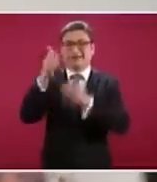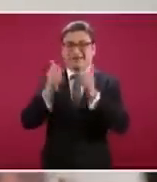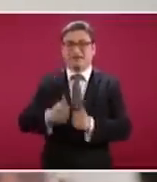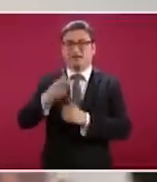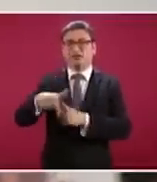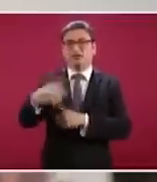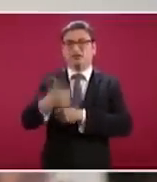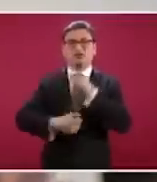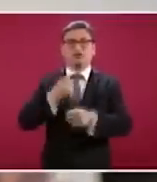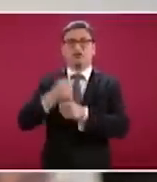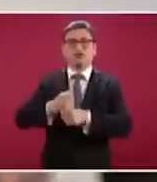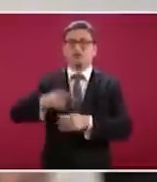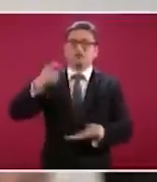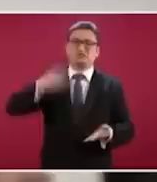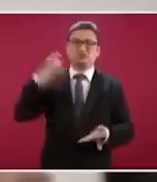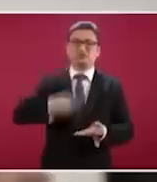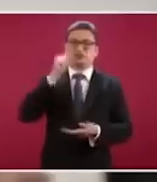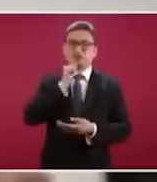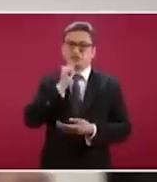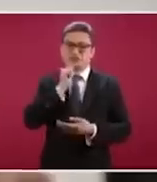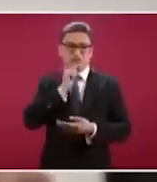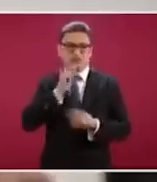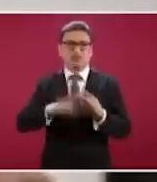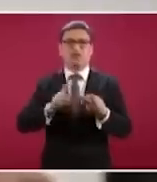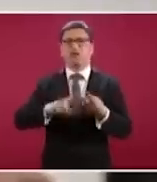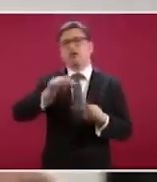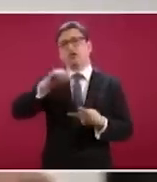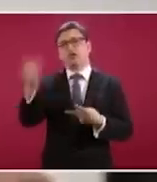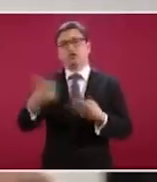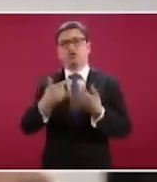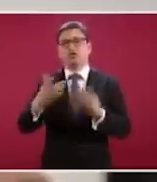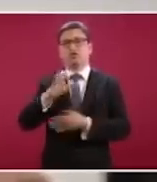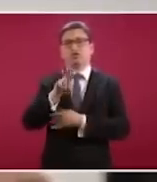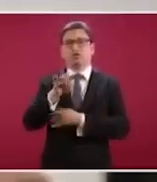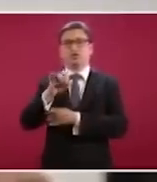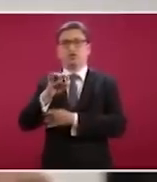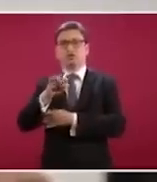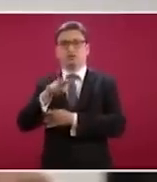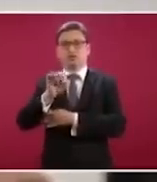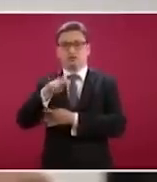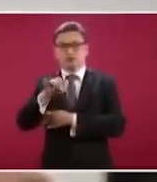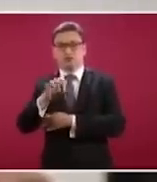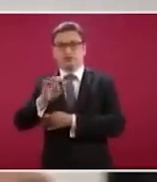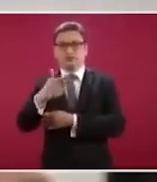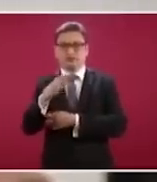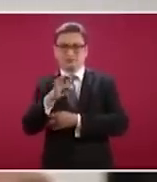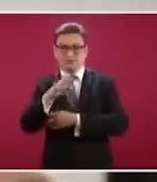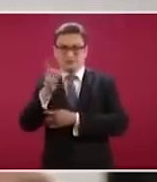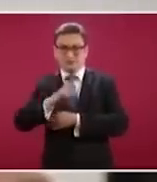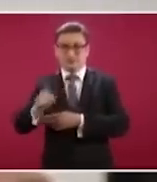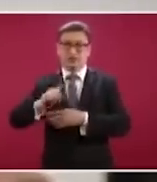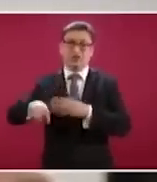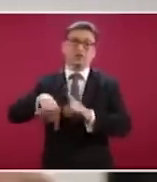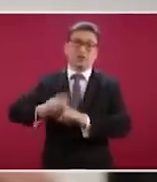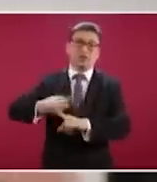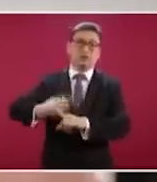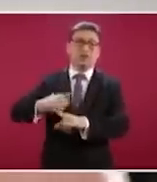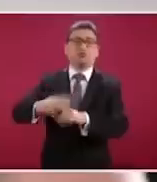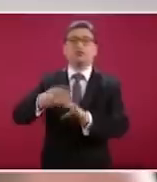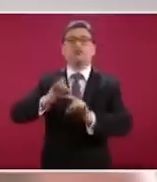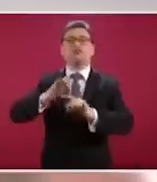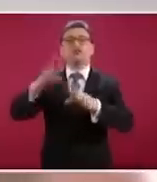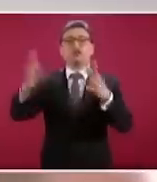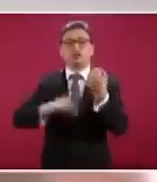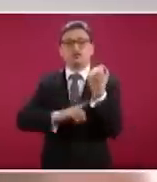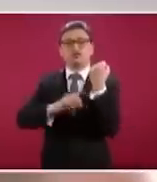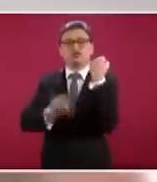sin sentencia. Otro caso es el de Claudia Ivonne Sánchez Mayorga, quien después de múltiples abusos tuvo un embarazo